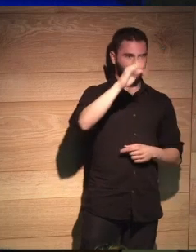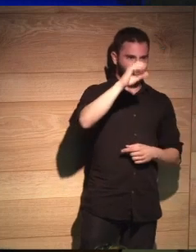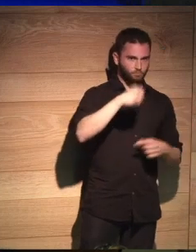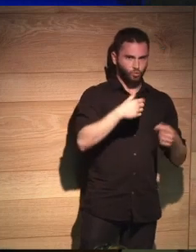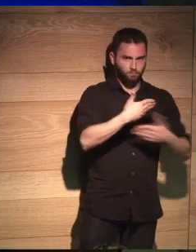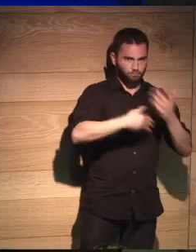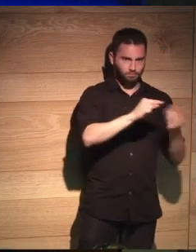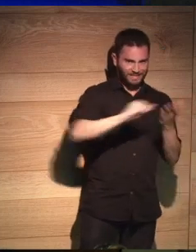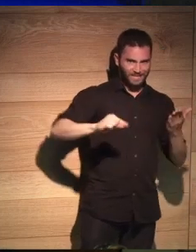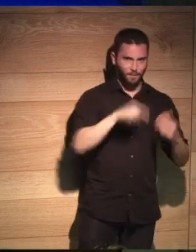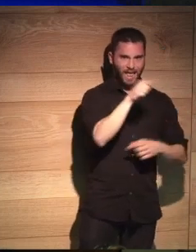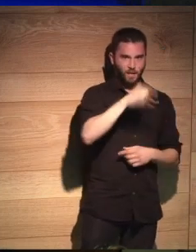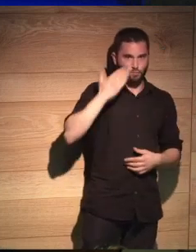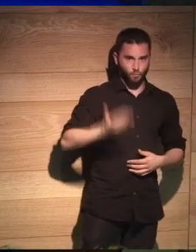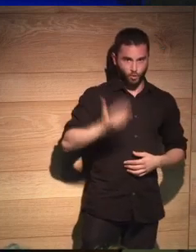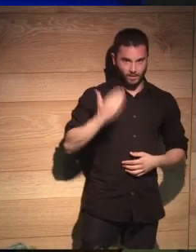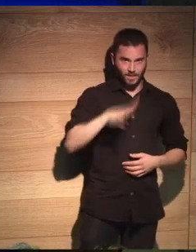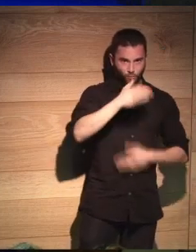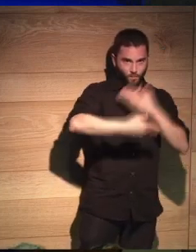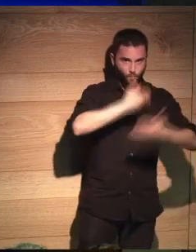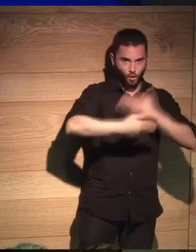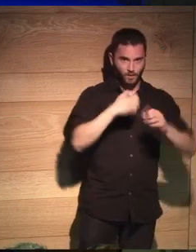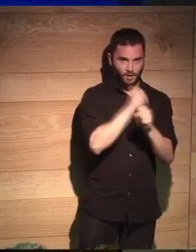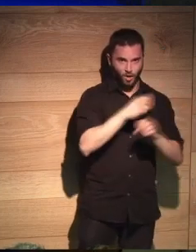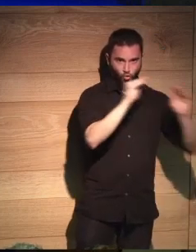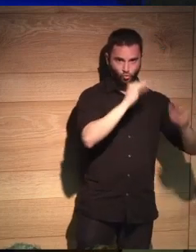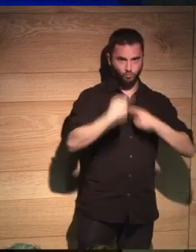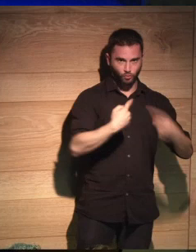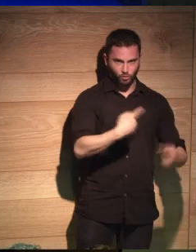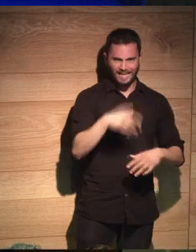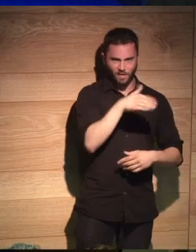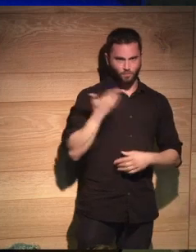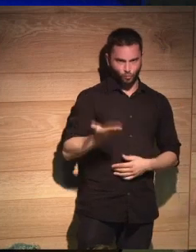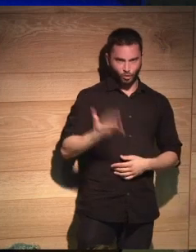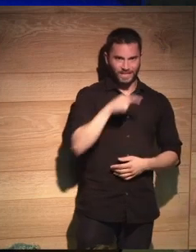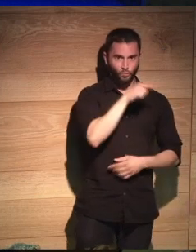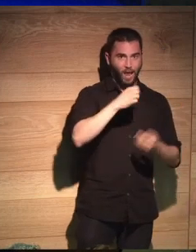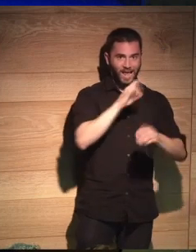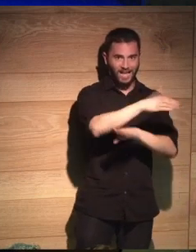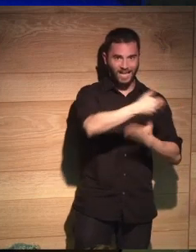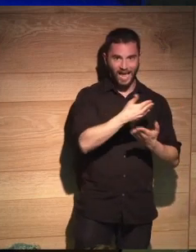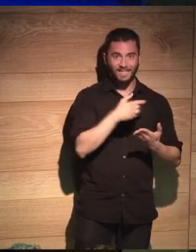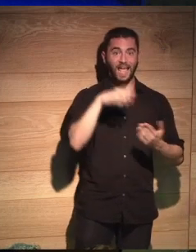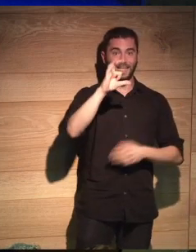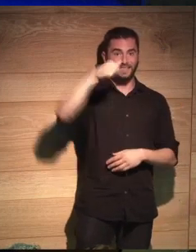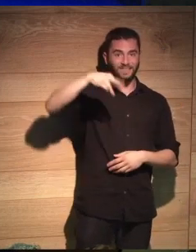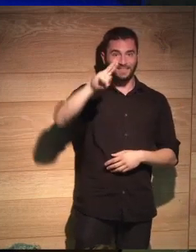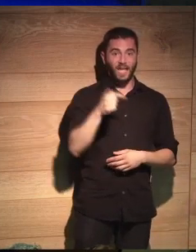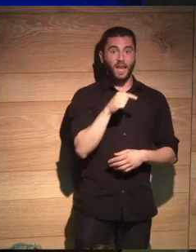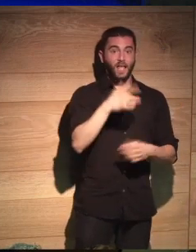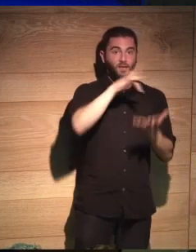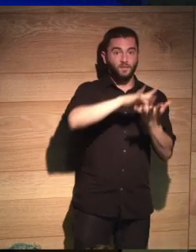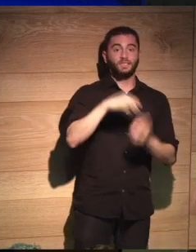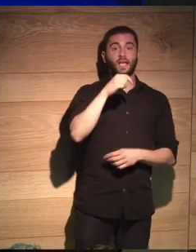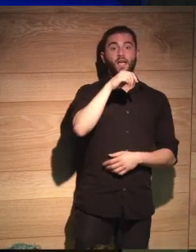escribir. Él fue clave en el proceso de su trabajo diario. En una carta a Senda, fechada en el